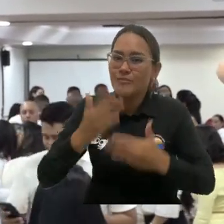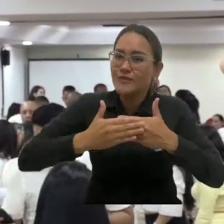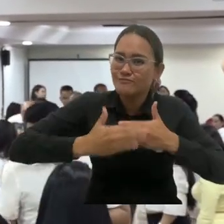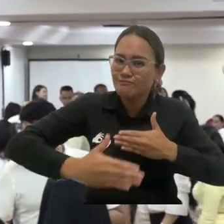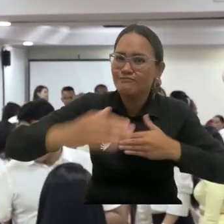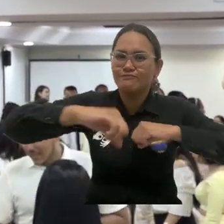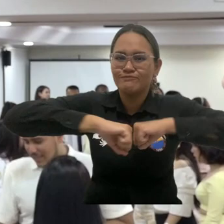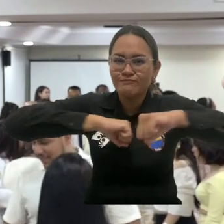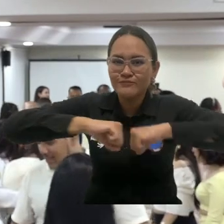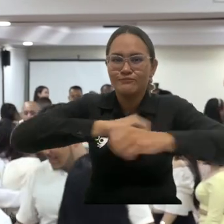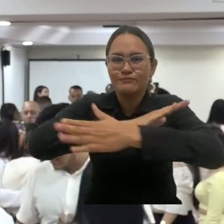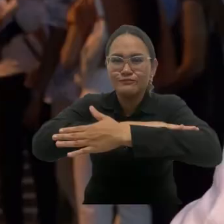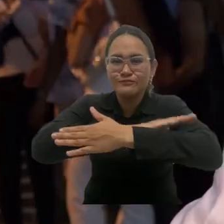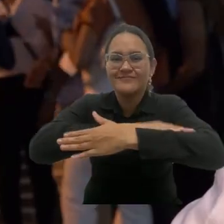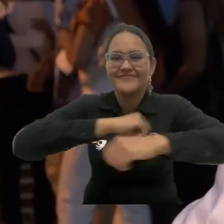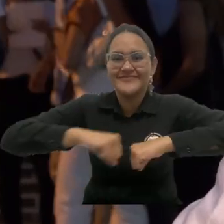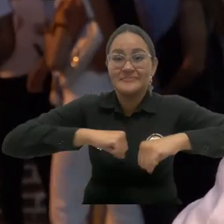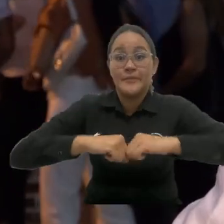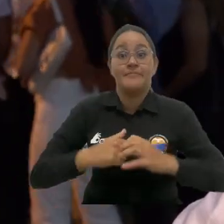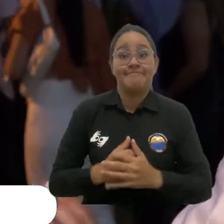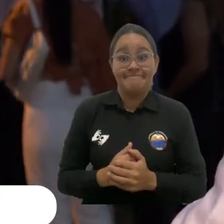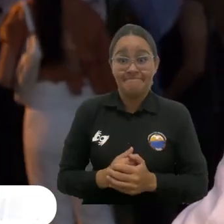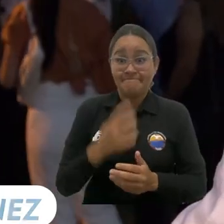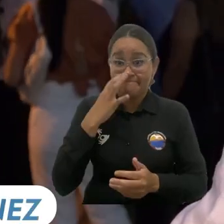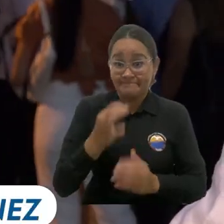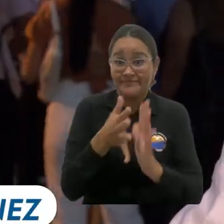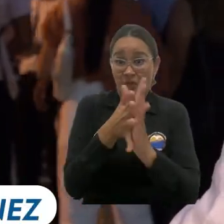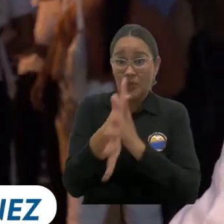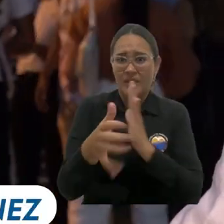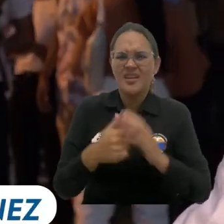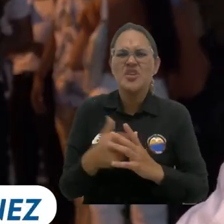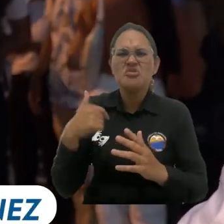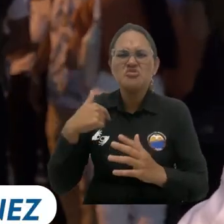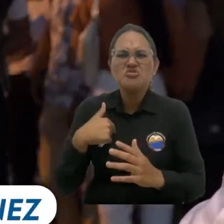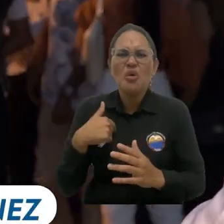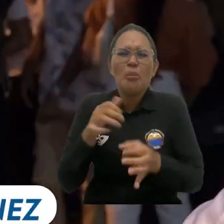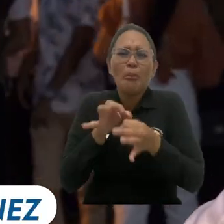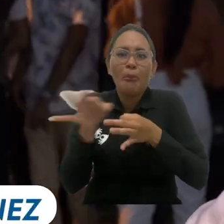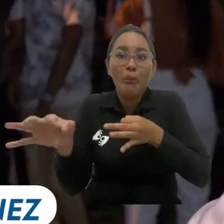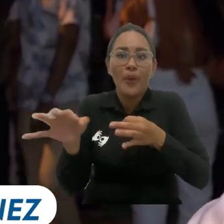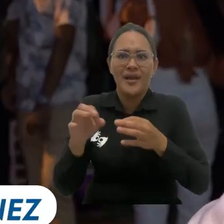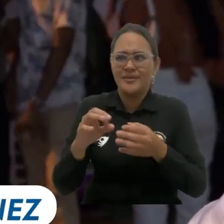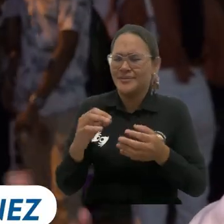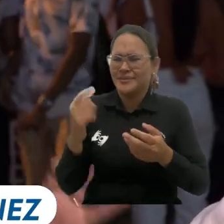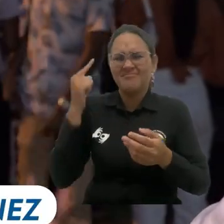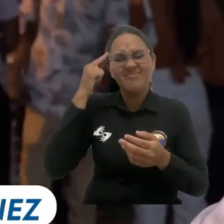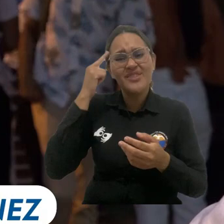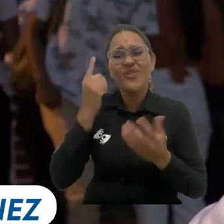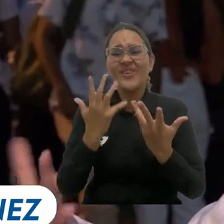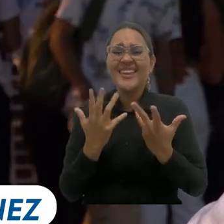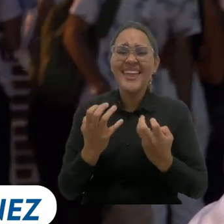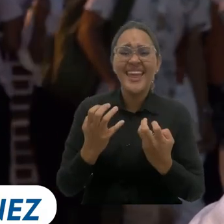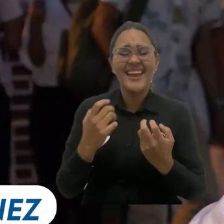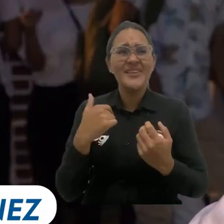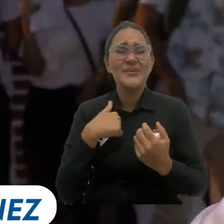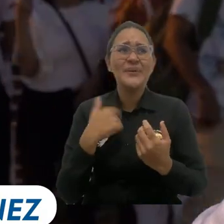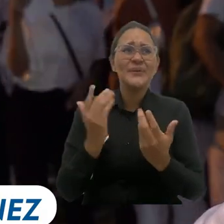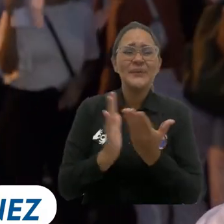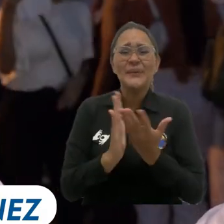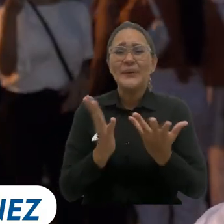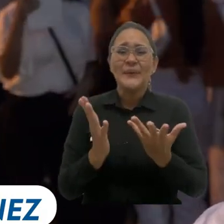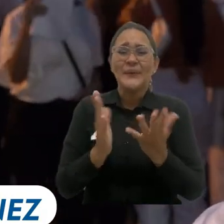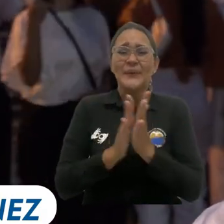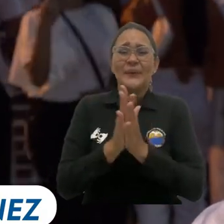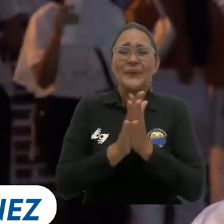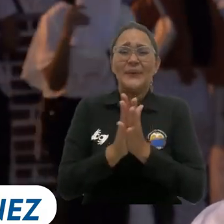cuando realizan su internado rotatorio. Yo les soy sincera, créame que para un estudiante rural soñar con esto se queda muchas veces en sueño, y estar aquí, verme puesta